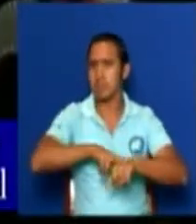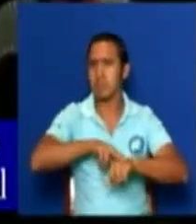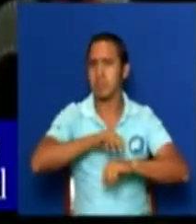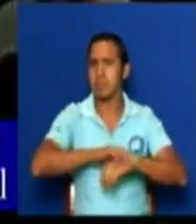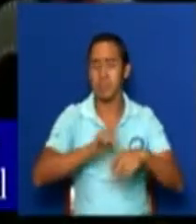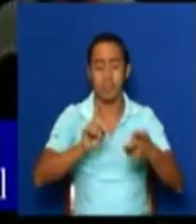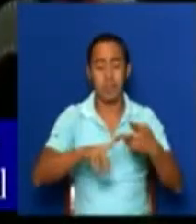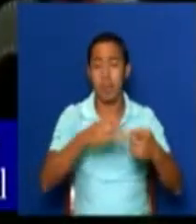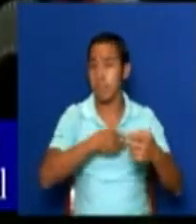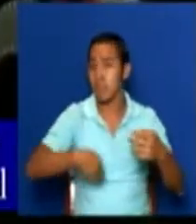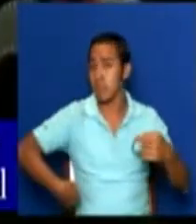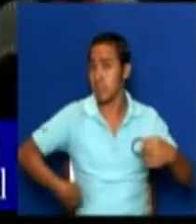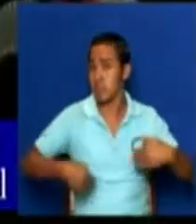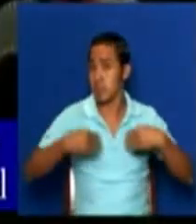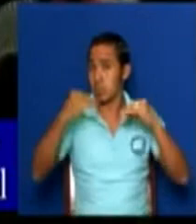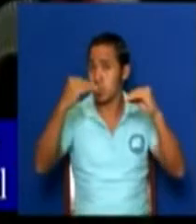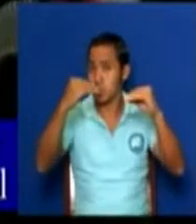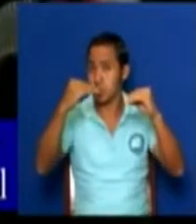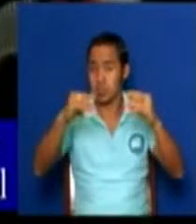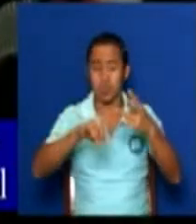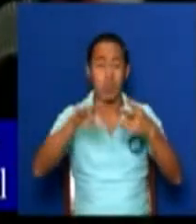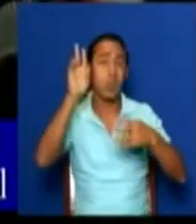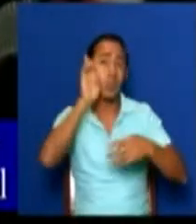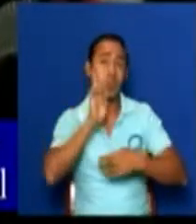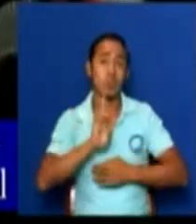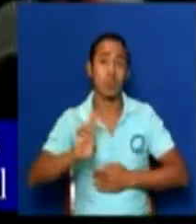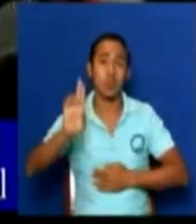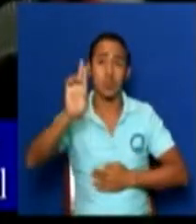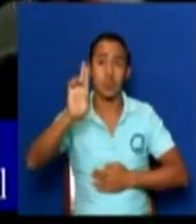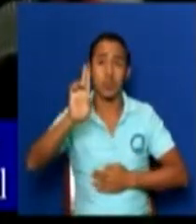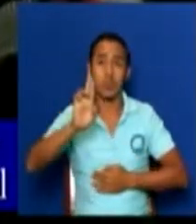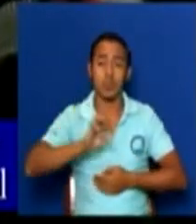en el Ministerio de Educación, en nuestras universidades,